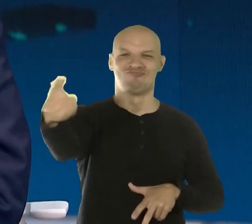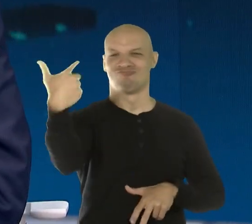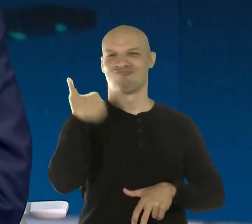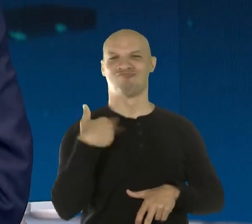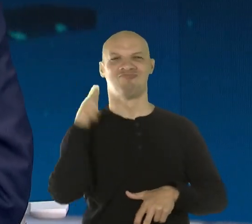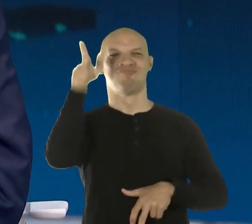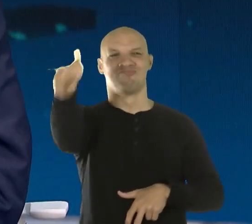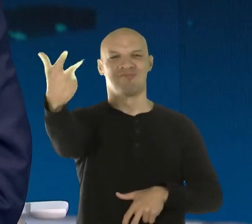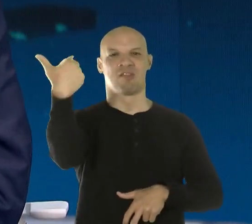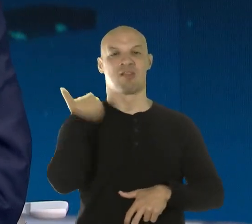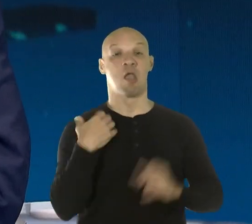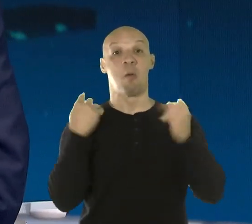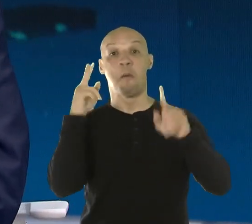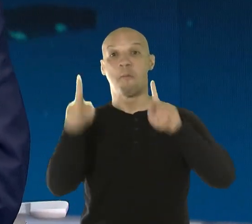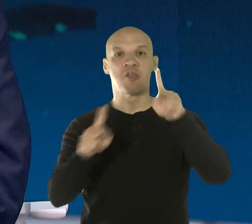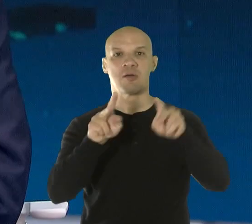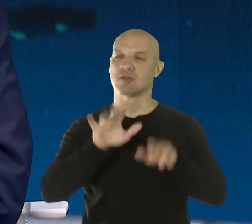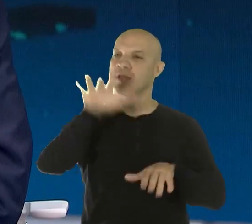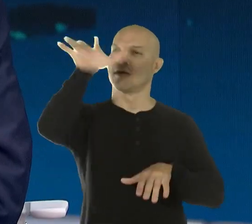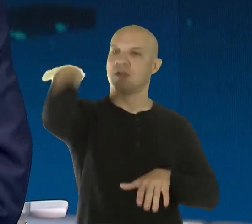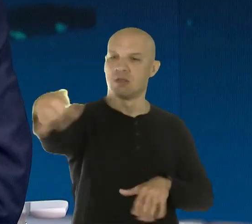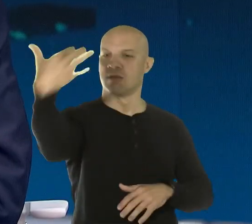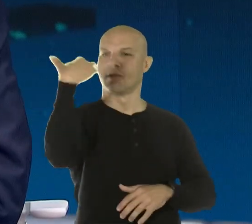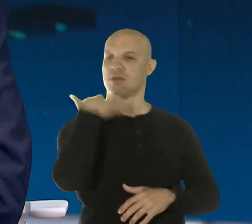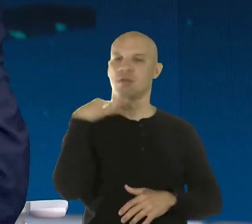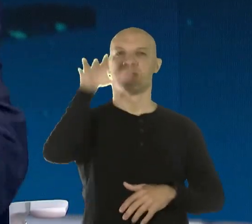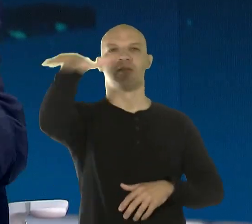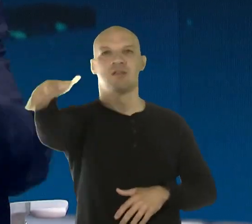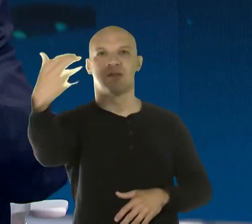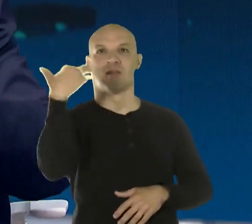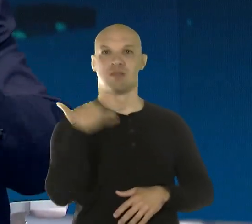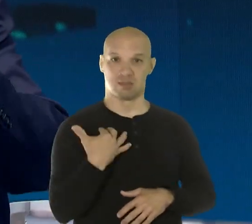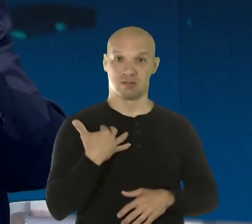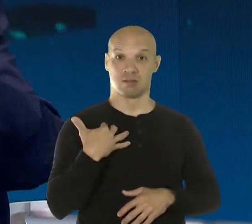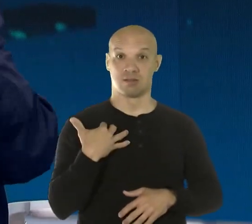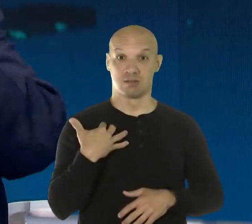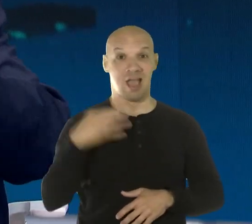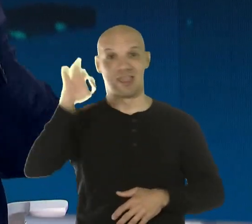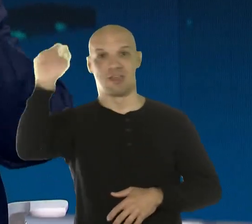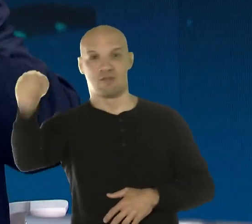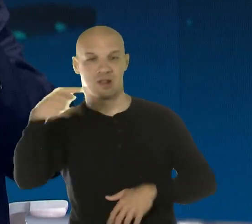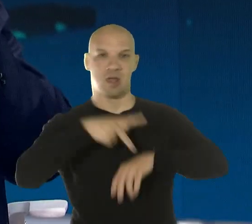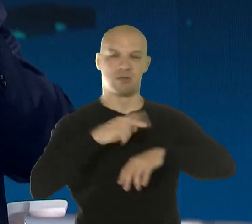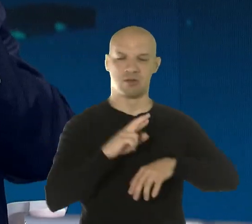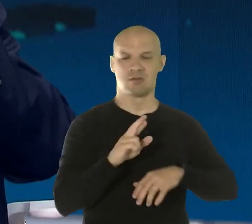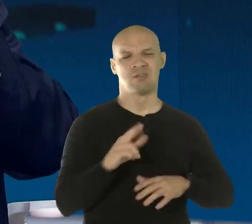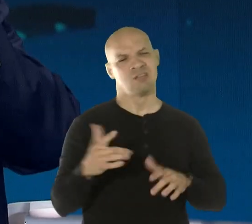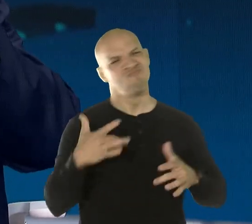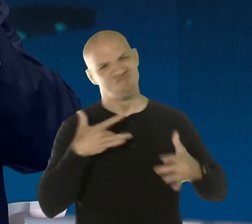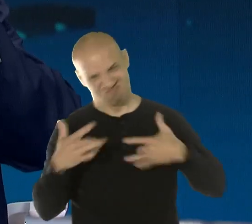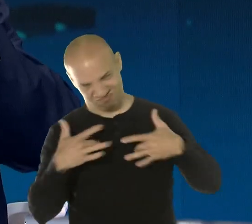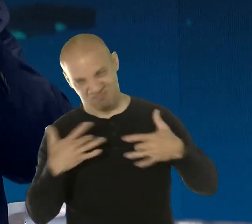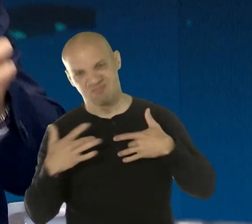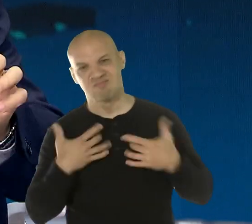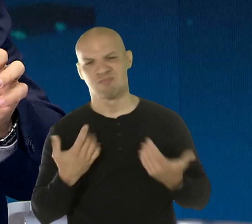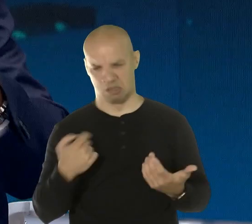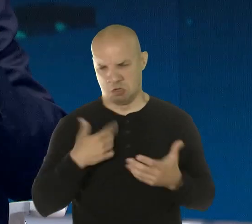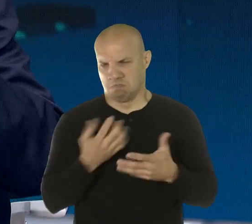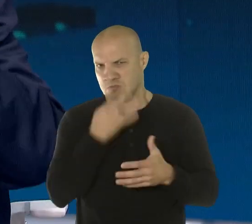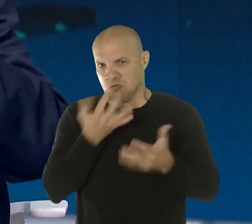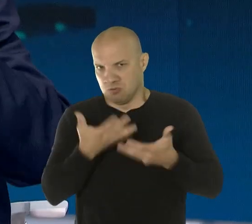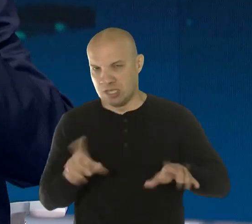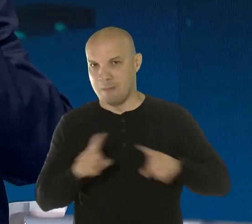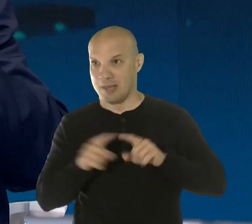y viniendo. Pero sí, es preocupante y con esta vez cierro en el sentido de que especialmente en la